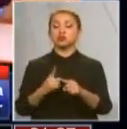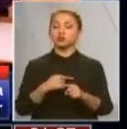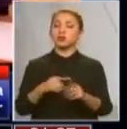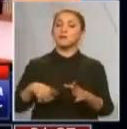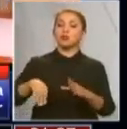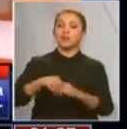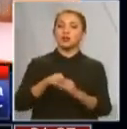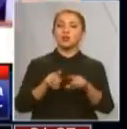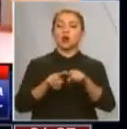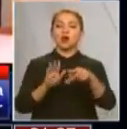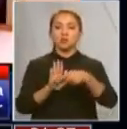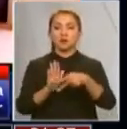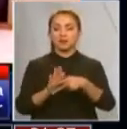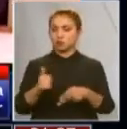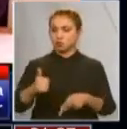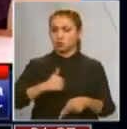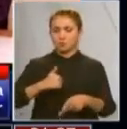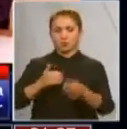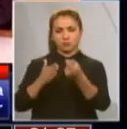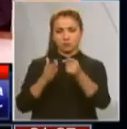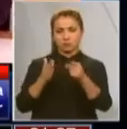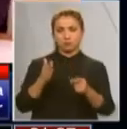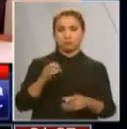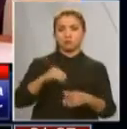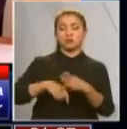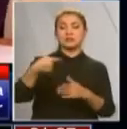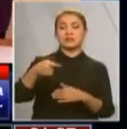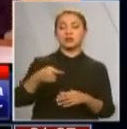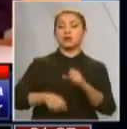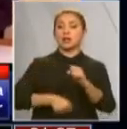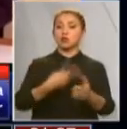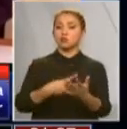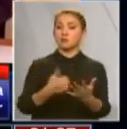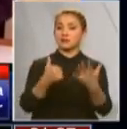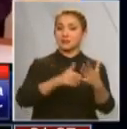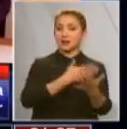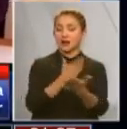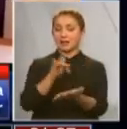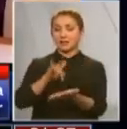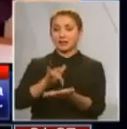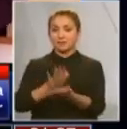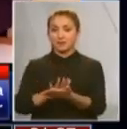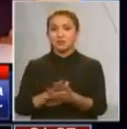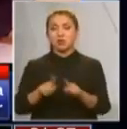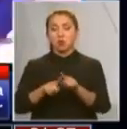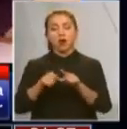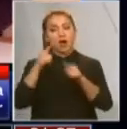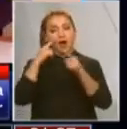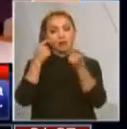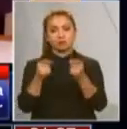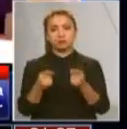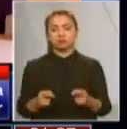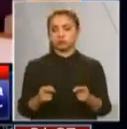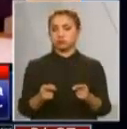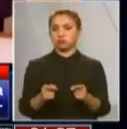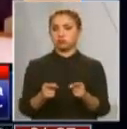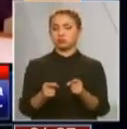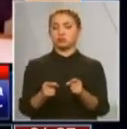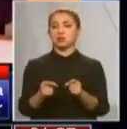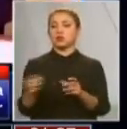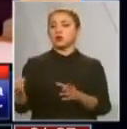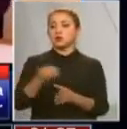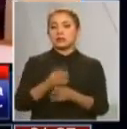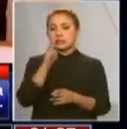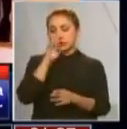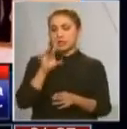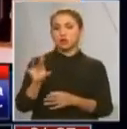la normativa del Senado, más aún cuando desde el año 2006 hasta la fecha hemos sido revisados, auditados, sin encontrar